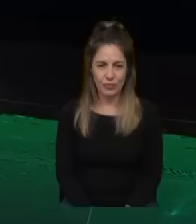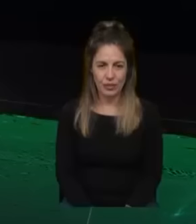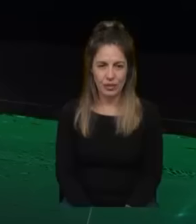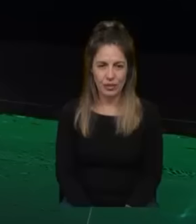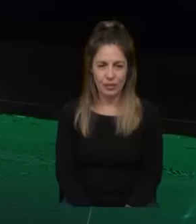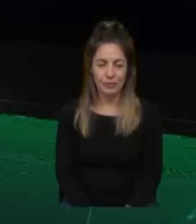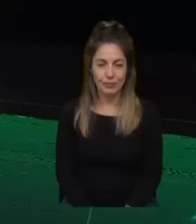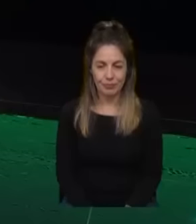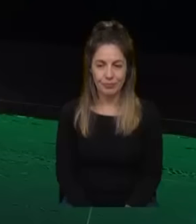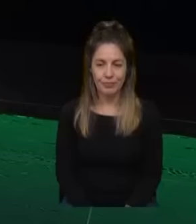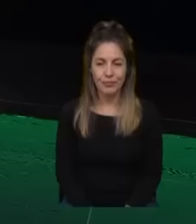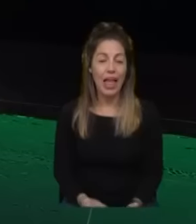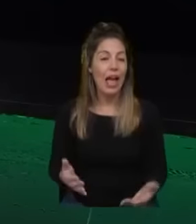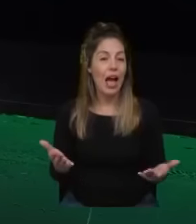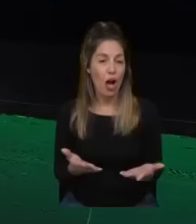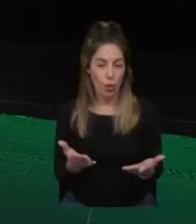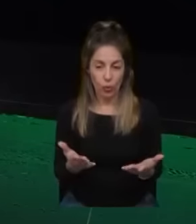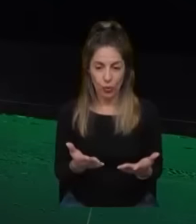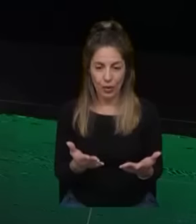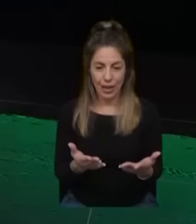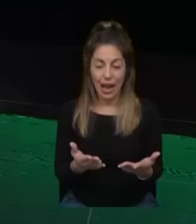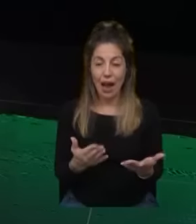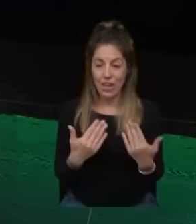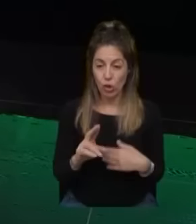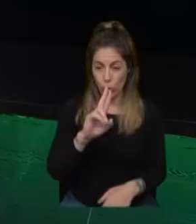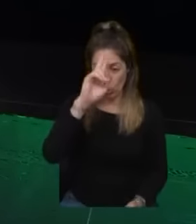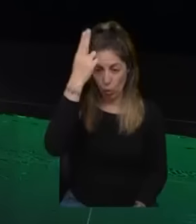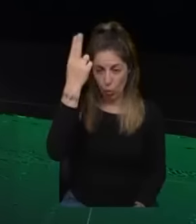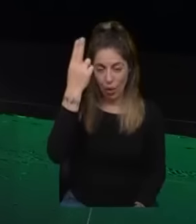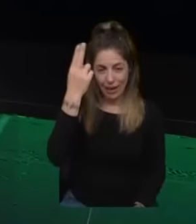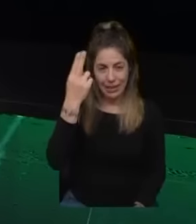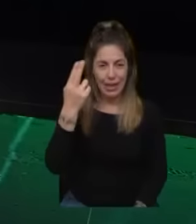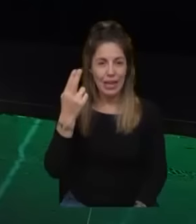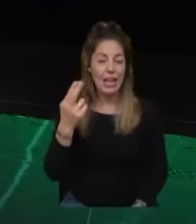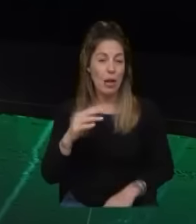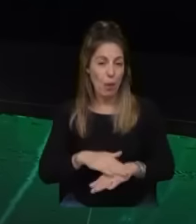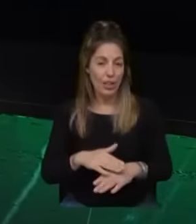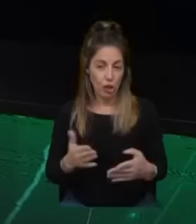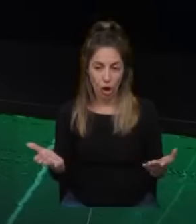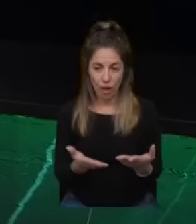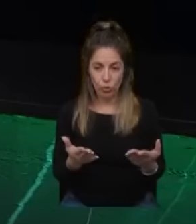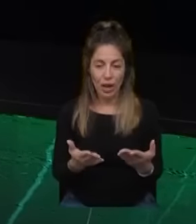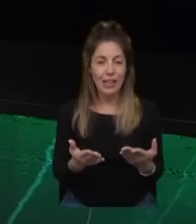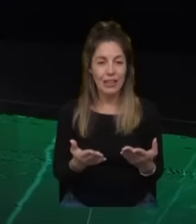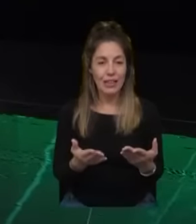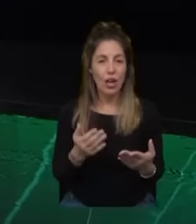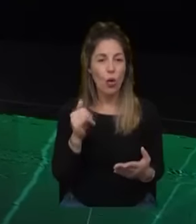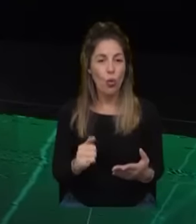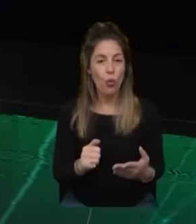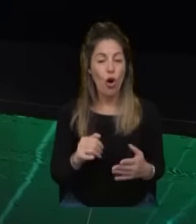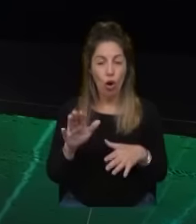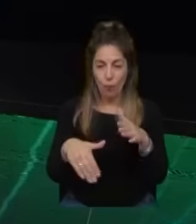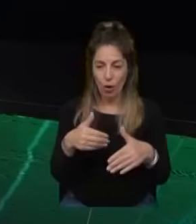¿Qué le parece? Bueno, y a propósito de Uruguay, y los traemos al momento actual de la Celeste, hubo